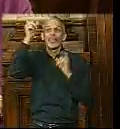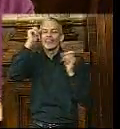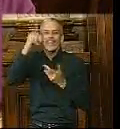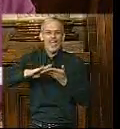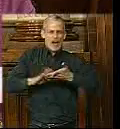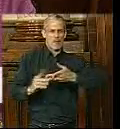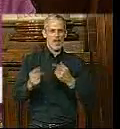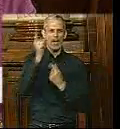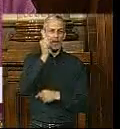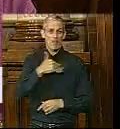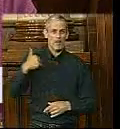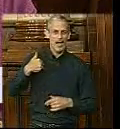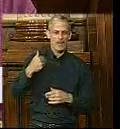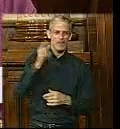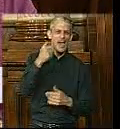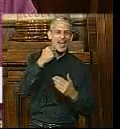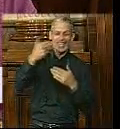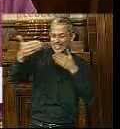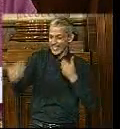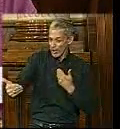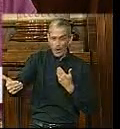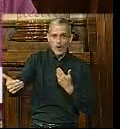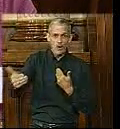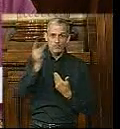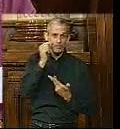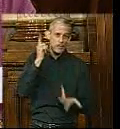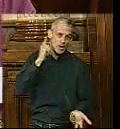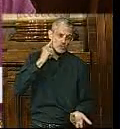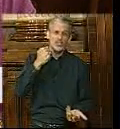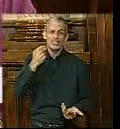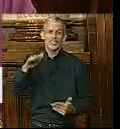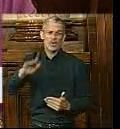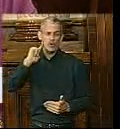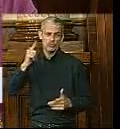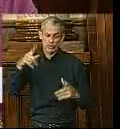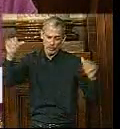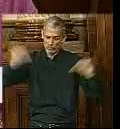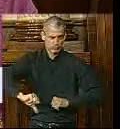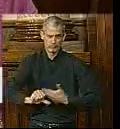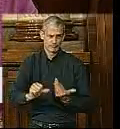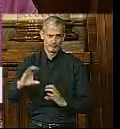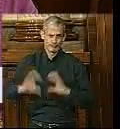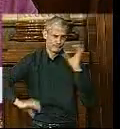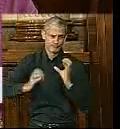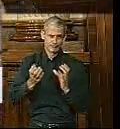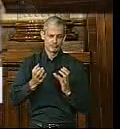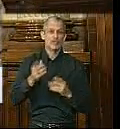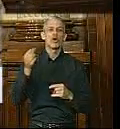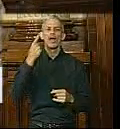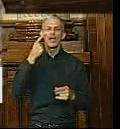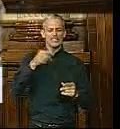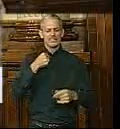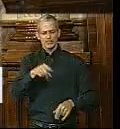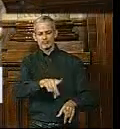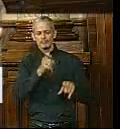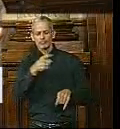ideas, no se da con los padres oyentes, con los chicos sordos. Y el diagnóstico a tiempo